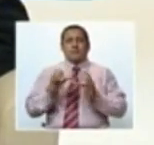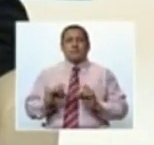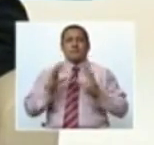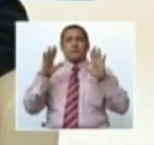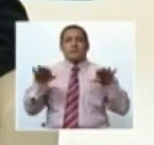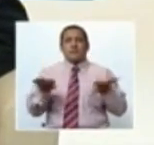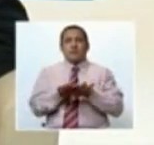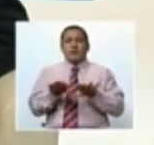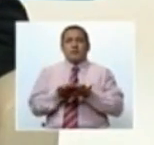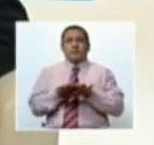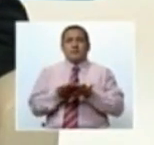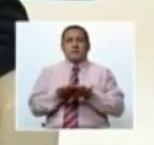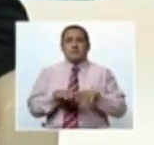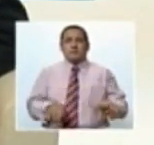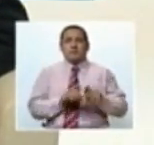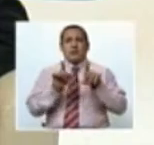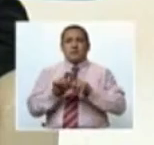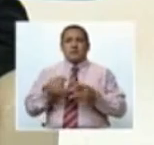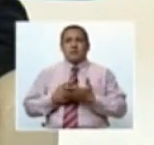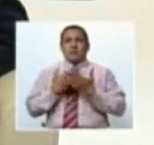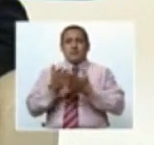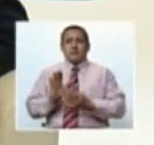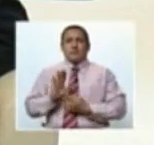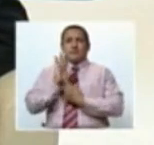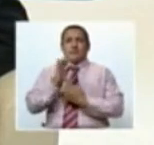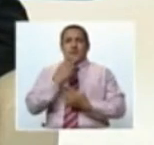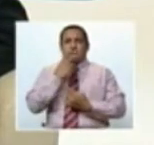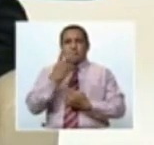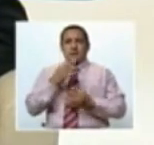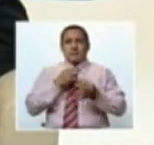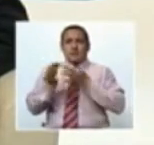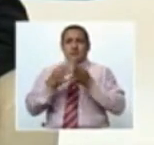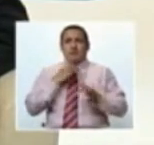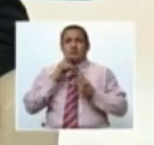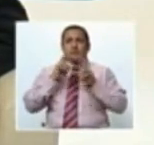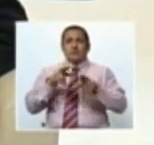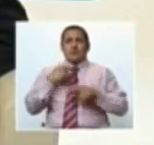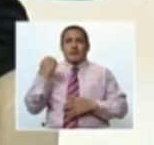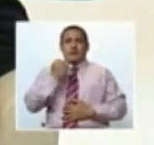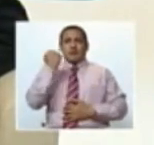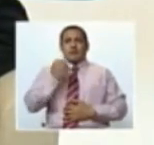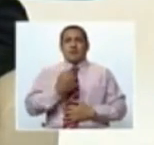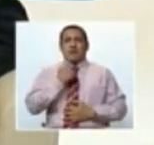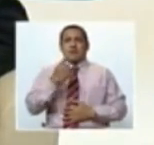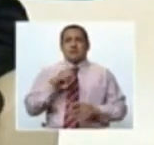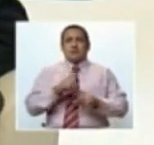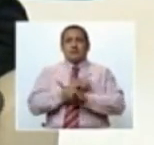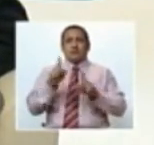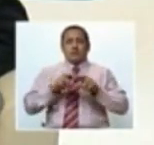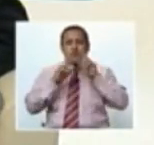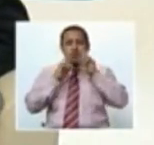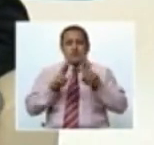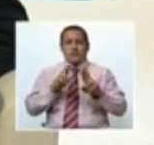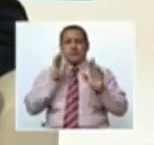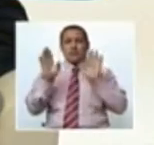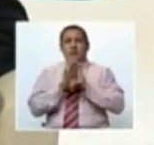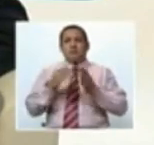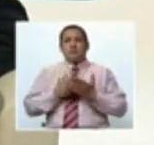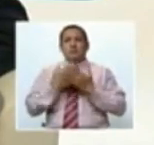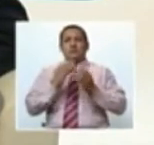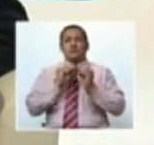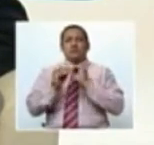un empate. Una de las posiciones, la que finalmente resulta ganadora, es que no se ha respetado el